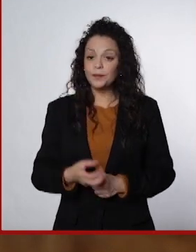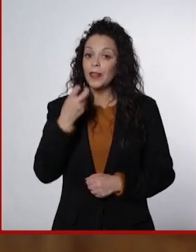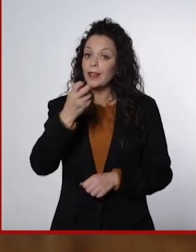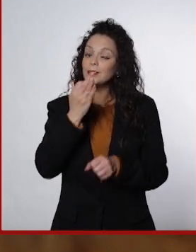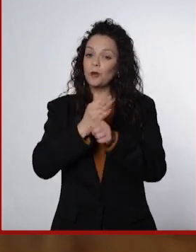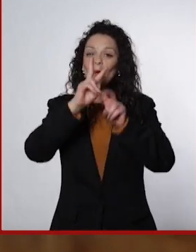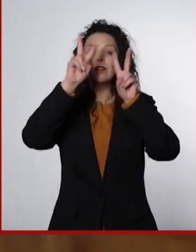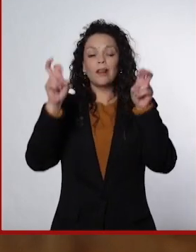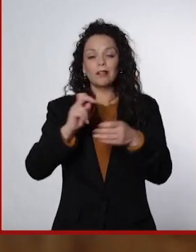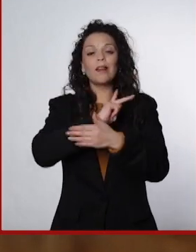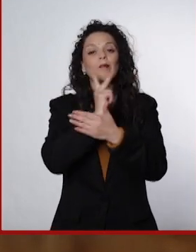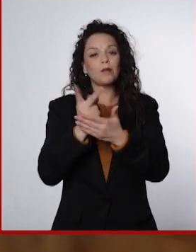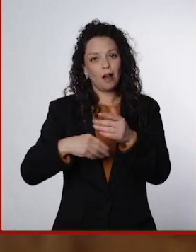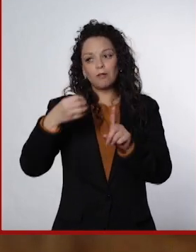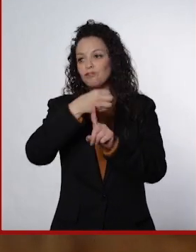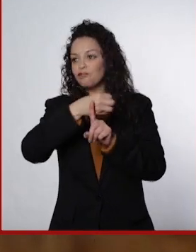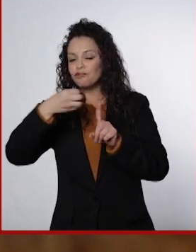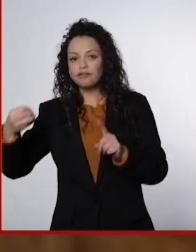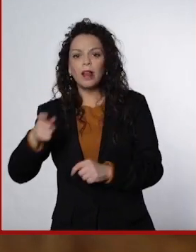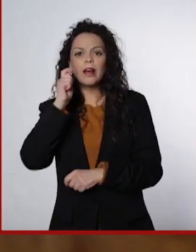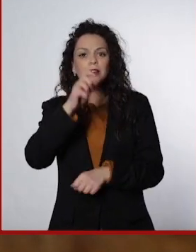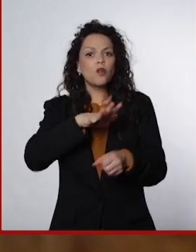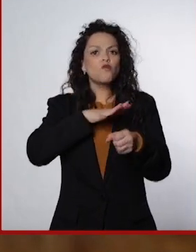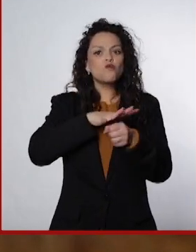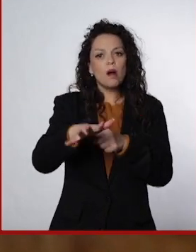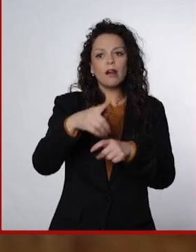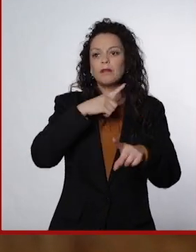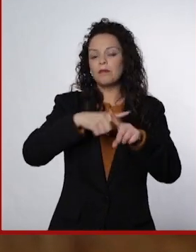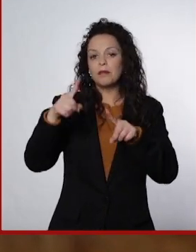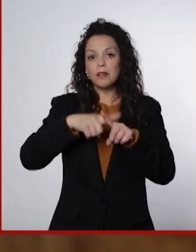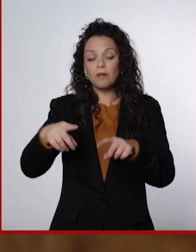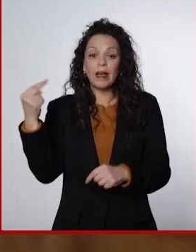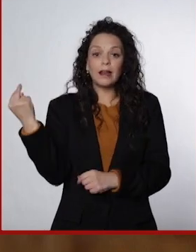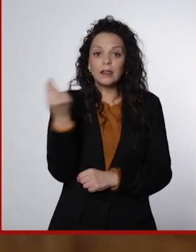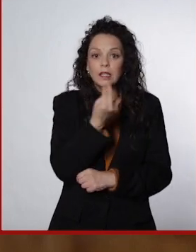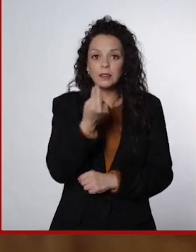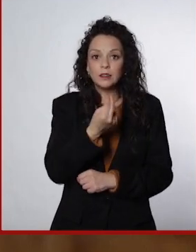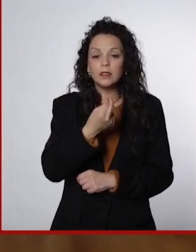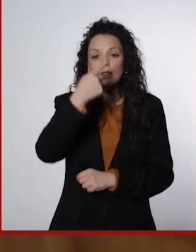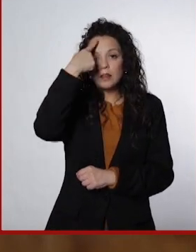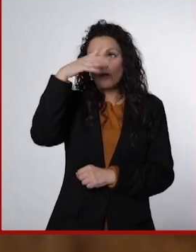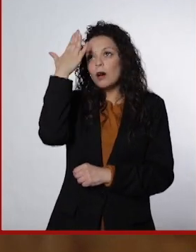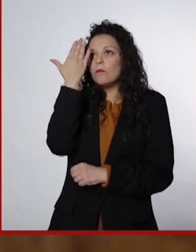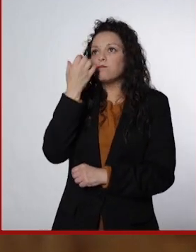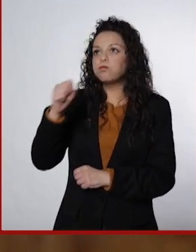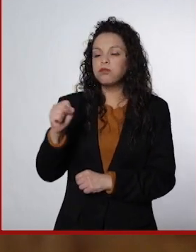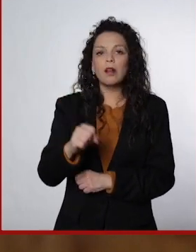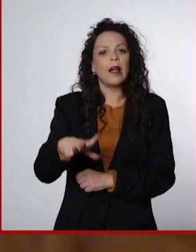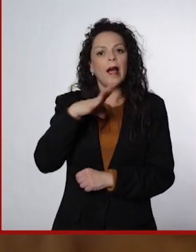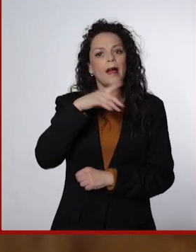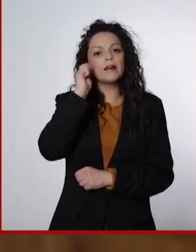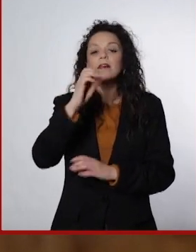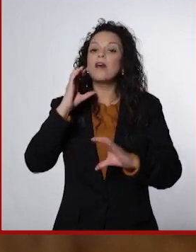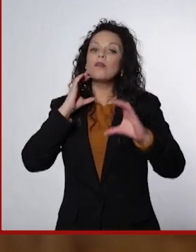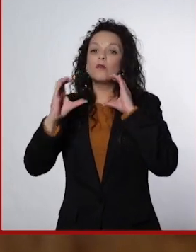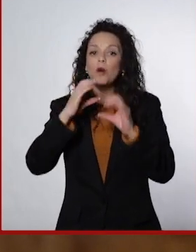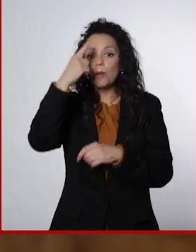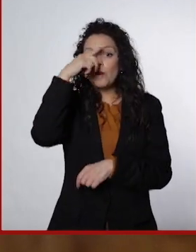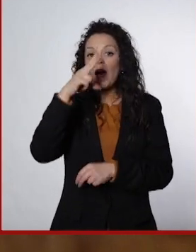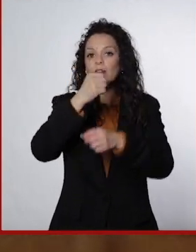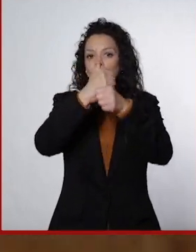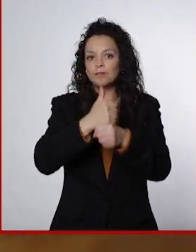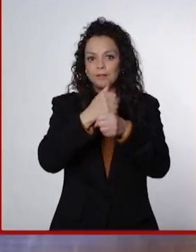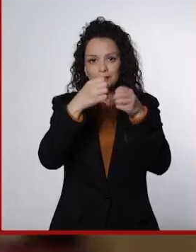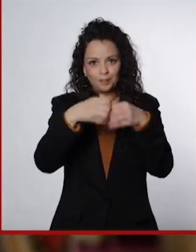programa. ¿Qué herramientas, capacidades y habilidades necesitamos para establecer comunicaciones no violentas? Vamos